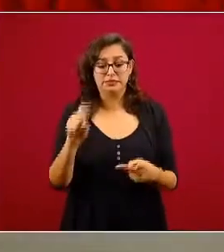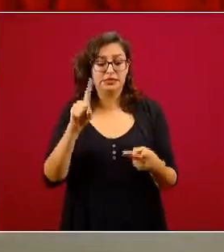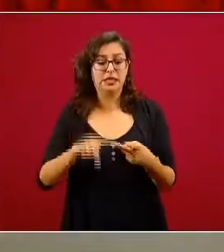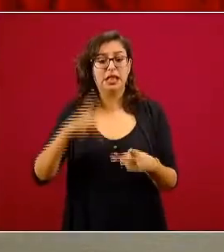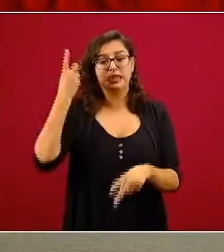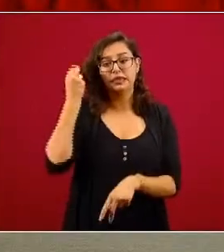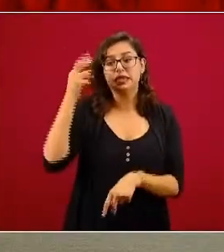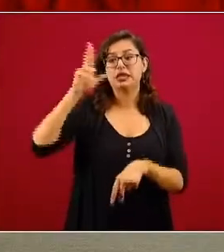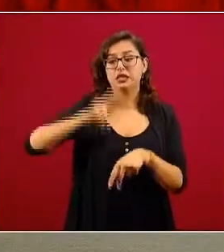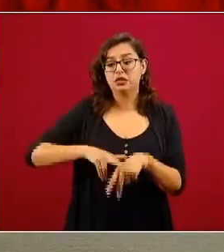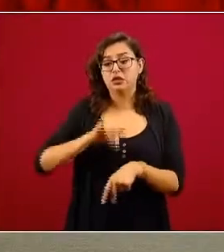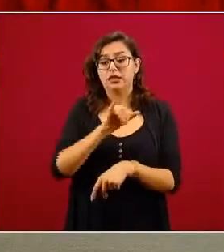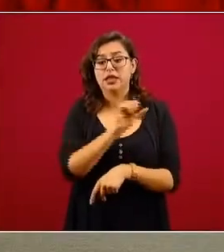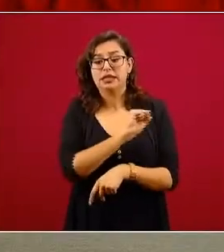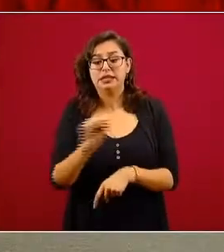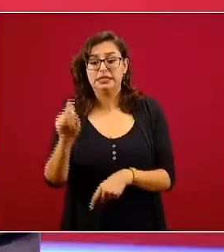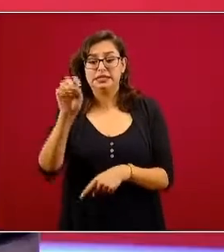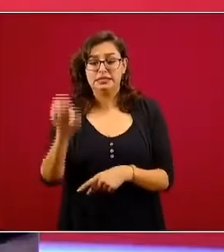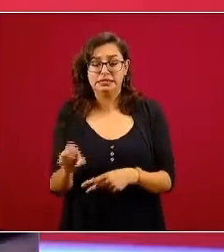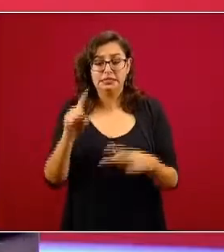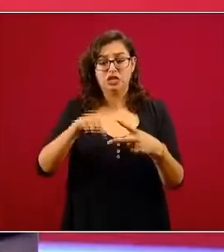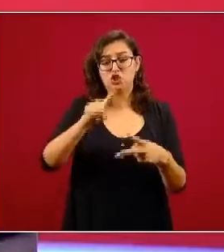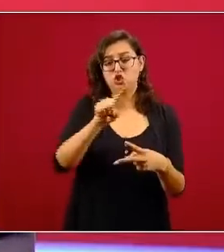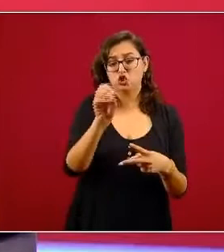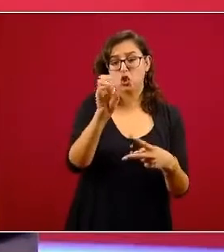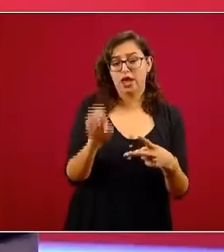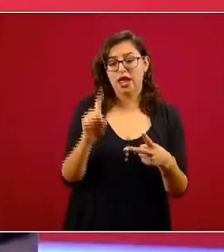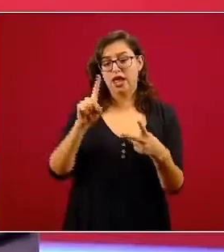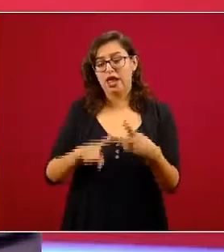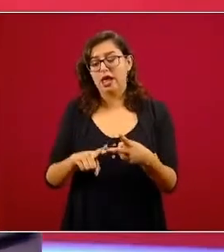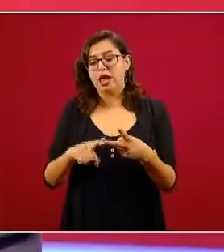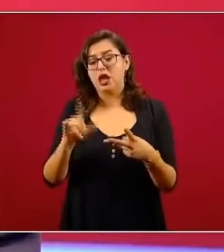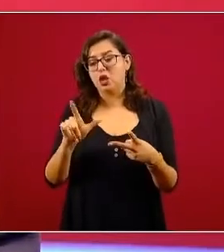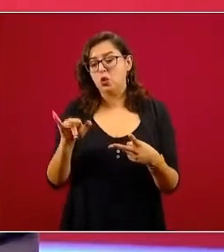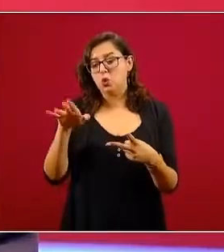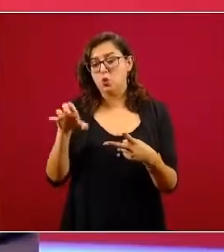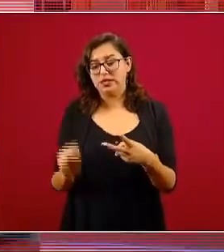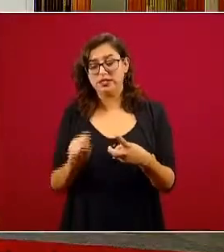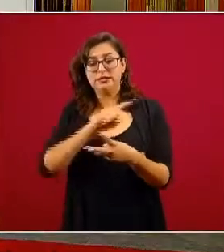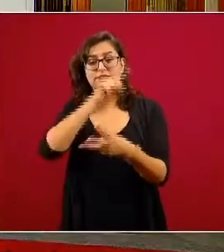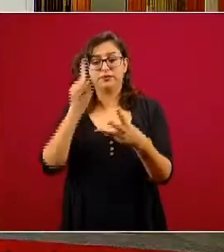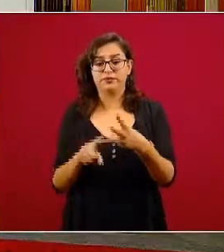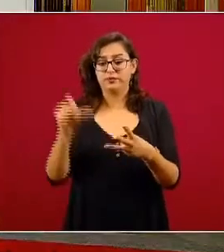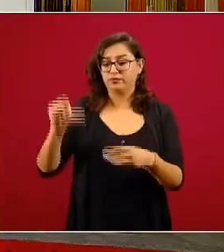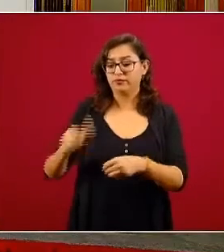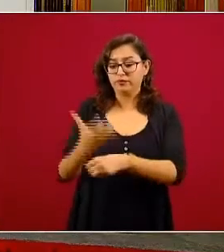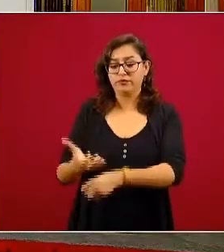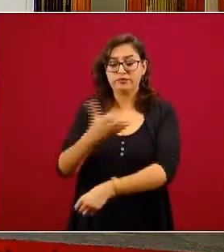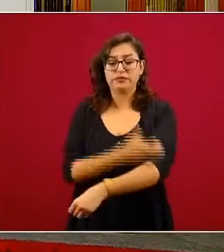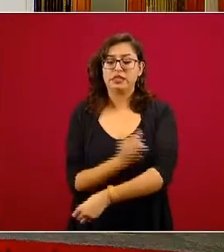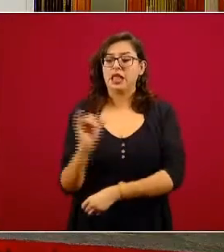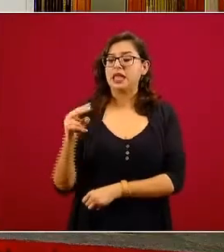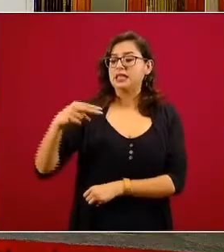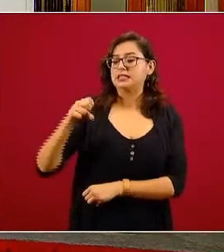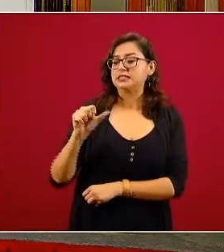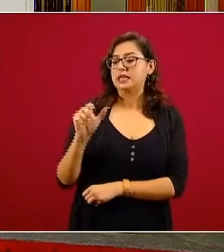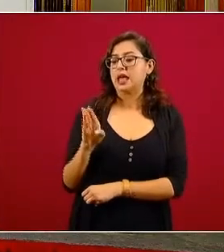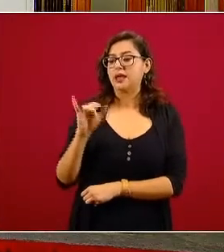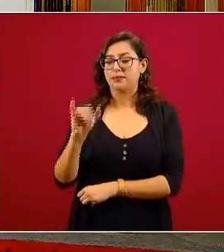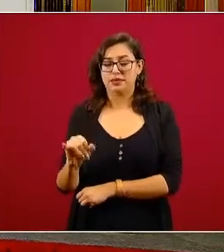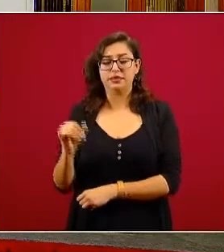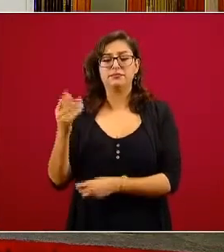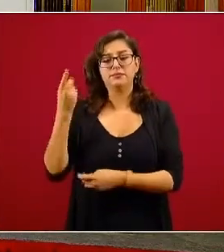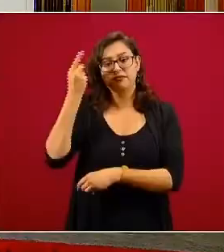director general del ISSSTE, Luis Antonio Ramírez, y hoy nos acompaña el coordinador médico del Instituto de Salud para el Bienestar,